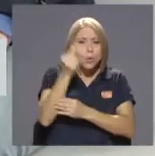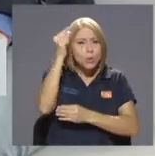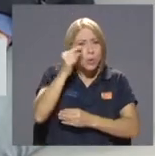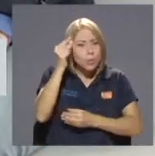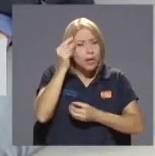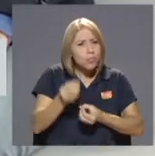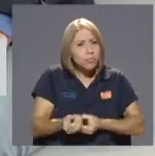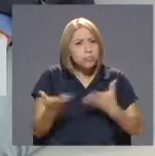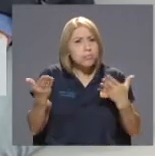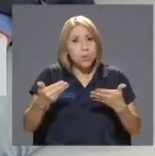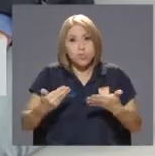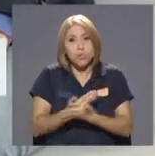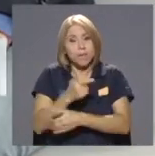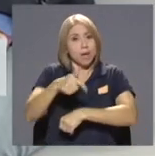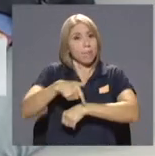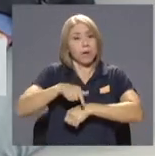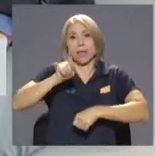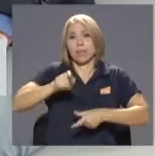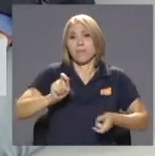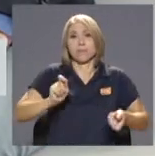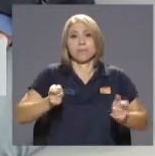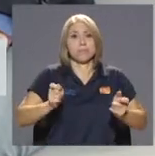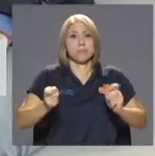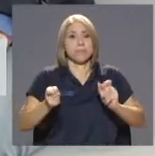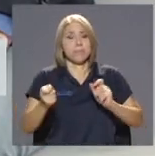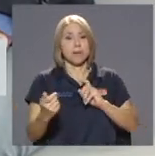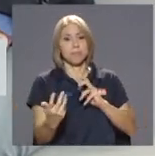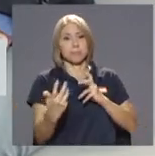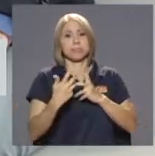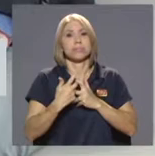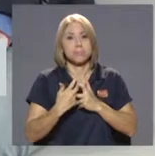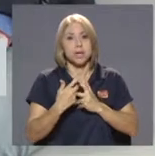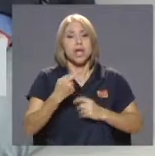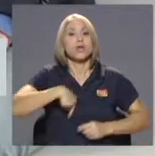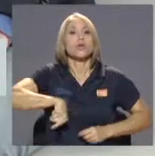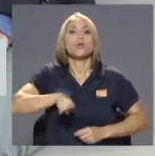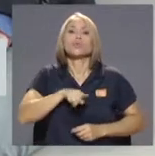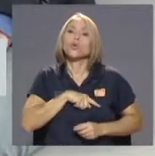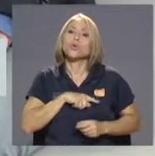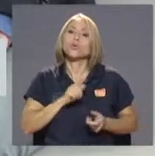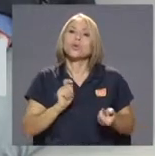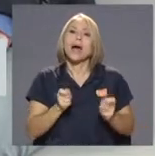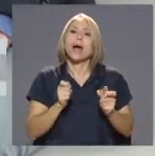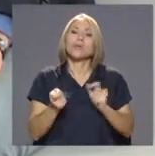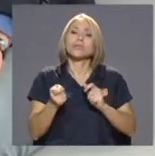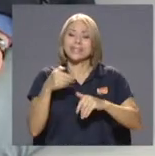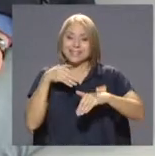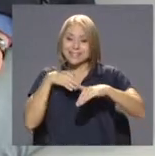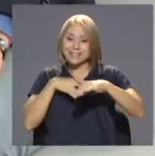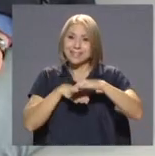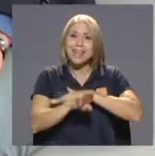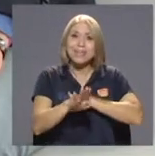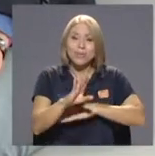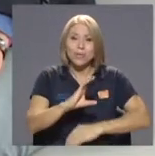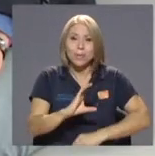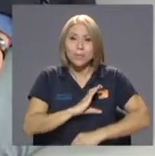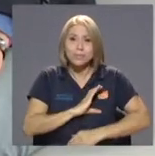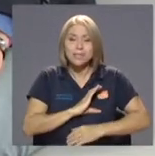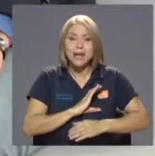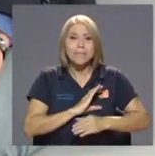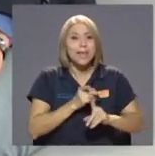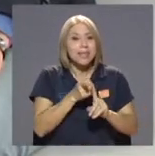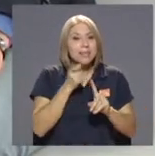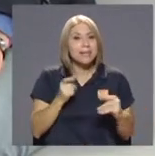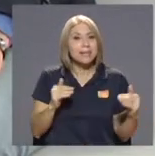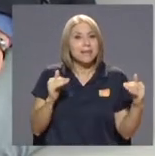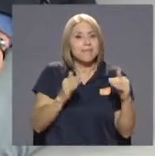esta nueva época en la que tenemos que acomodarnos. Entonces nosotros estamos haciendo ajustes desde la parte interna a nivel de planificación hasta el